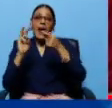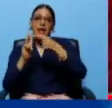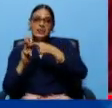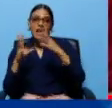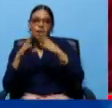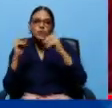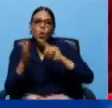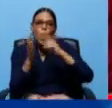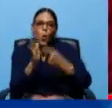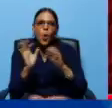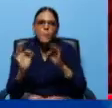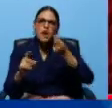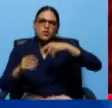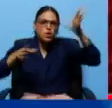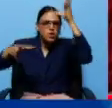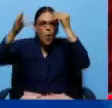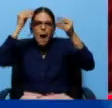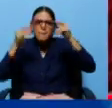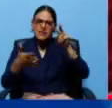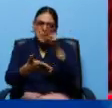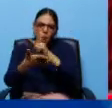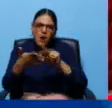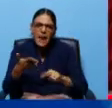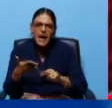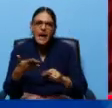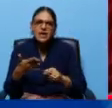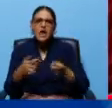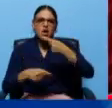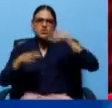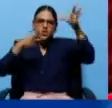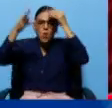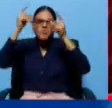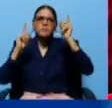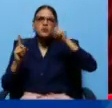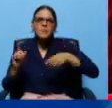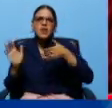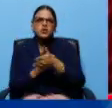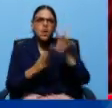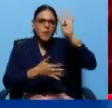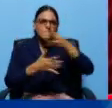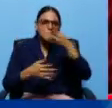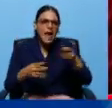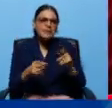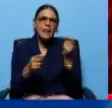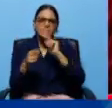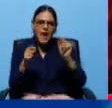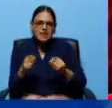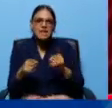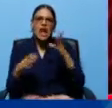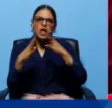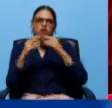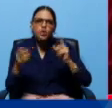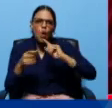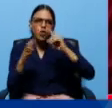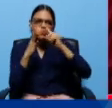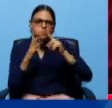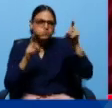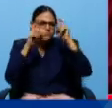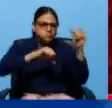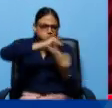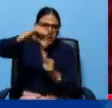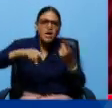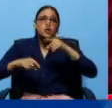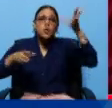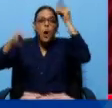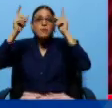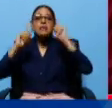Ética. Aprendemos a leer, presidente. Aprendemos, por supuesto, del cálculo, de la matemática, de la física, de la electrónica, y tenemos que aprender a